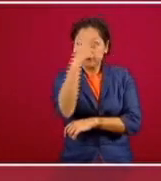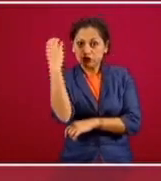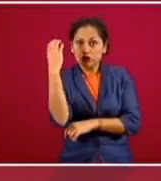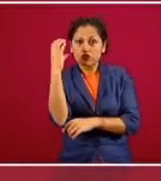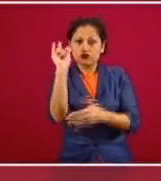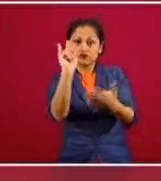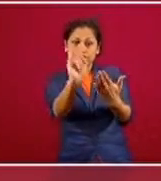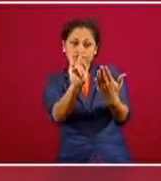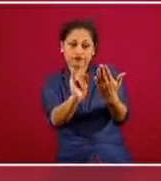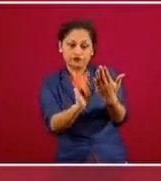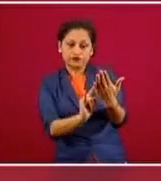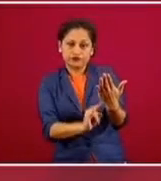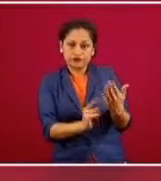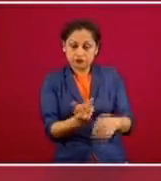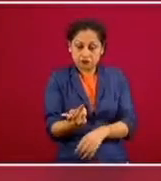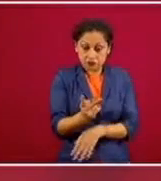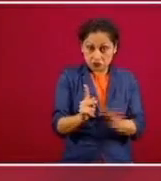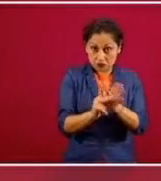de estos dos periódicos